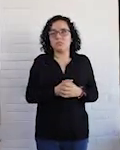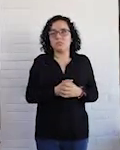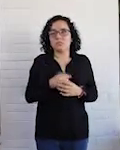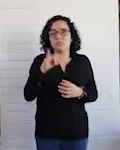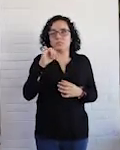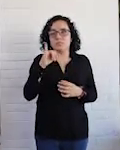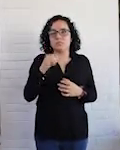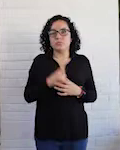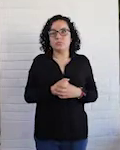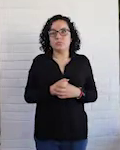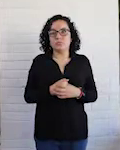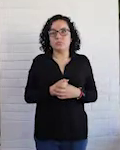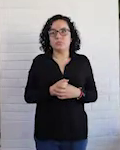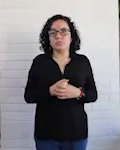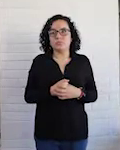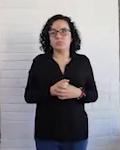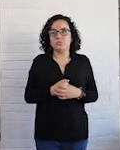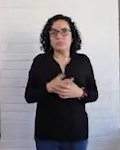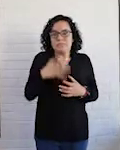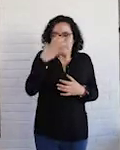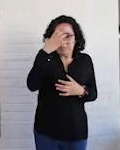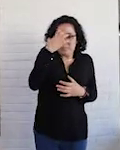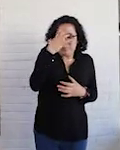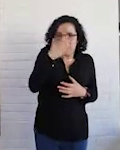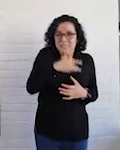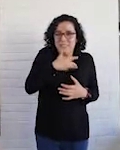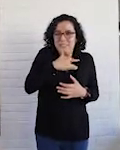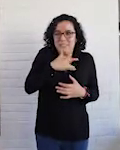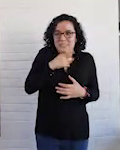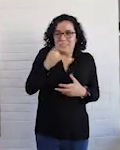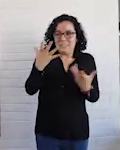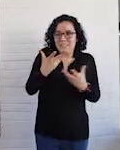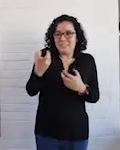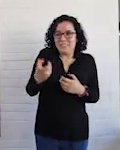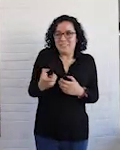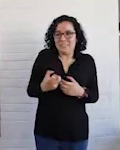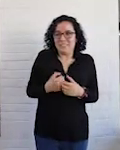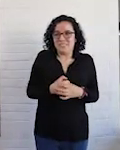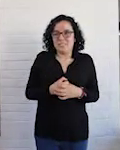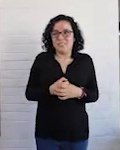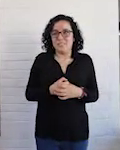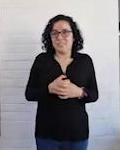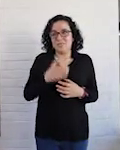¿Sí? ¿Les dio pena que hicieran eso con una máquina?